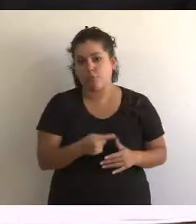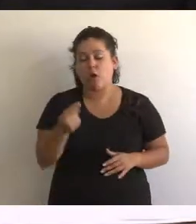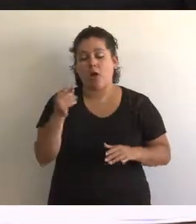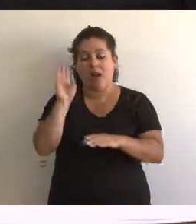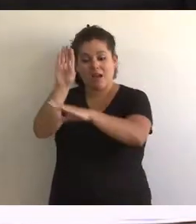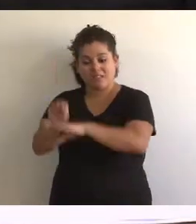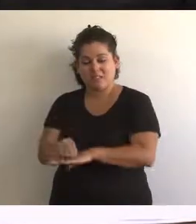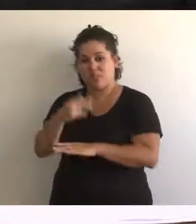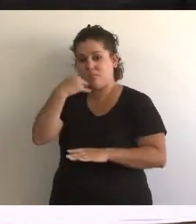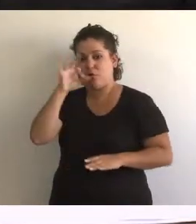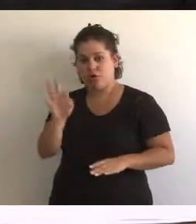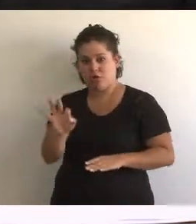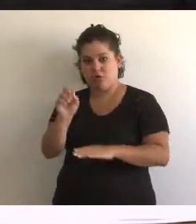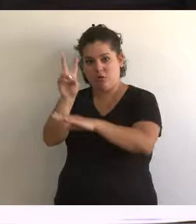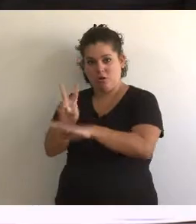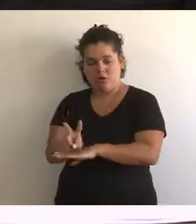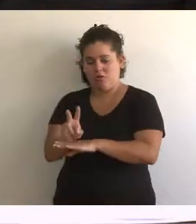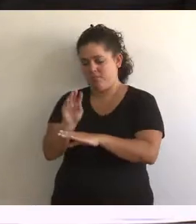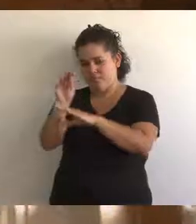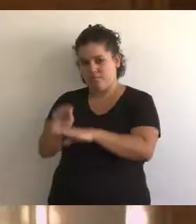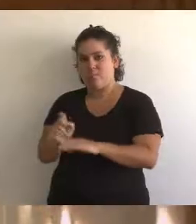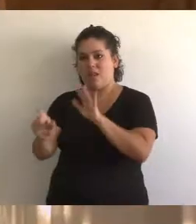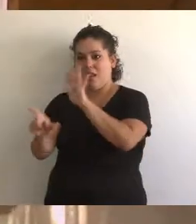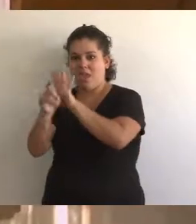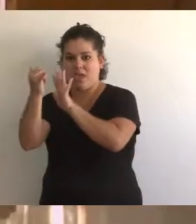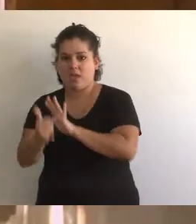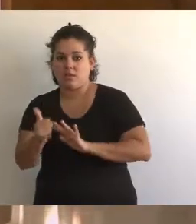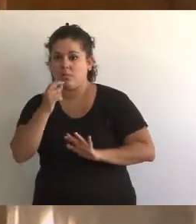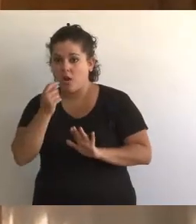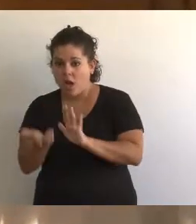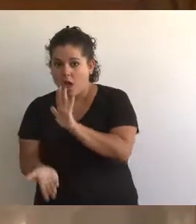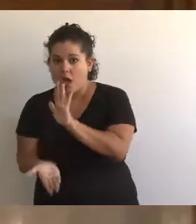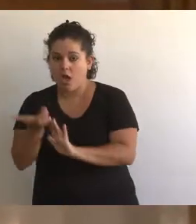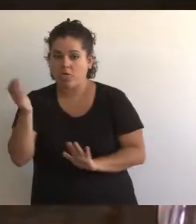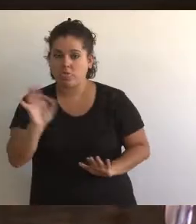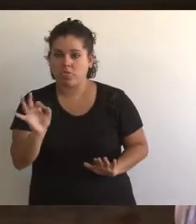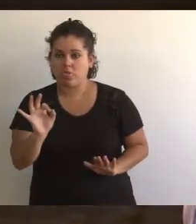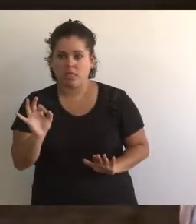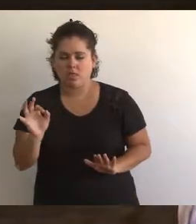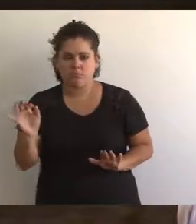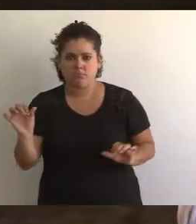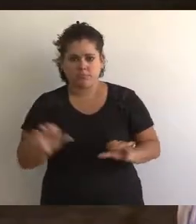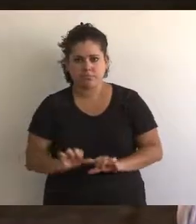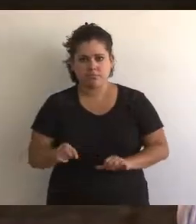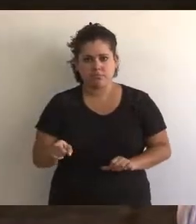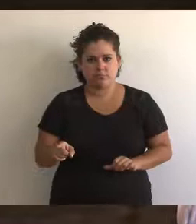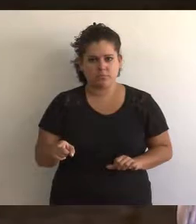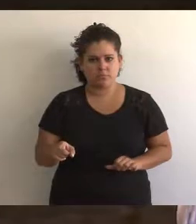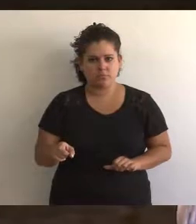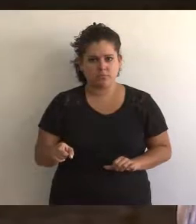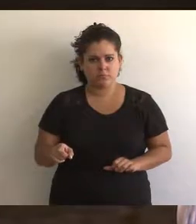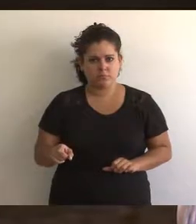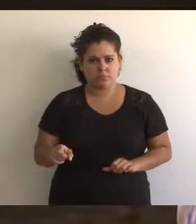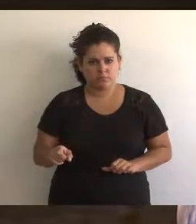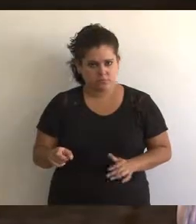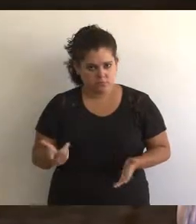hacemos asignación universal por hijo por ley. Con solo no aumentarla, pierde efecto esa política